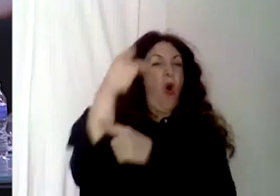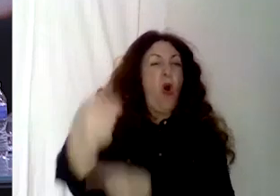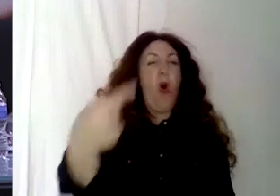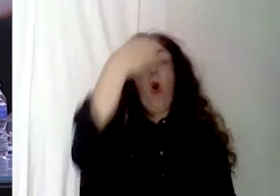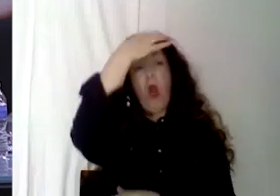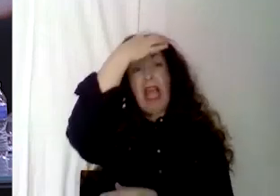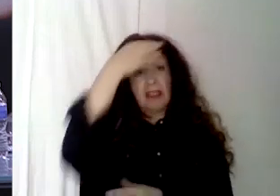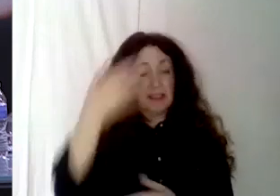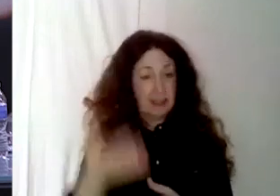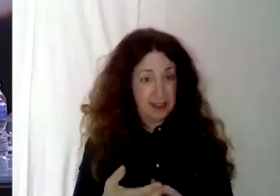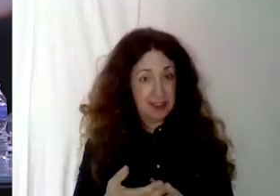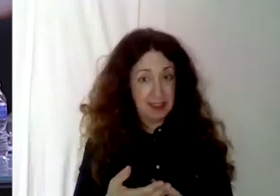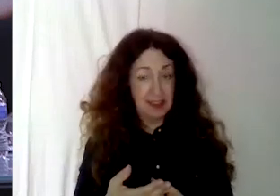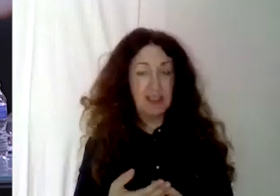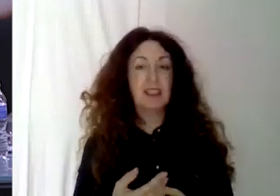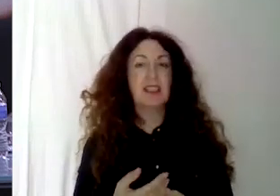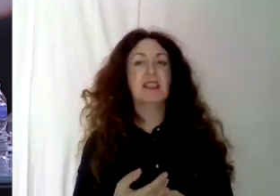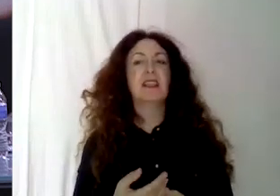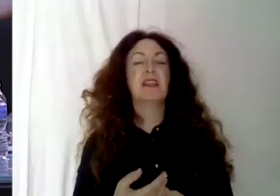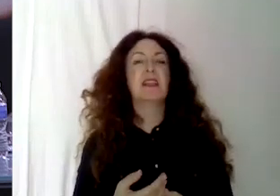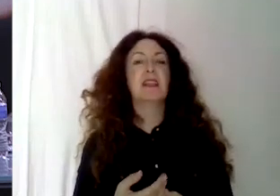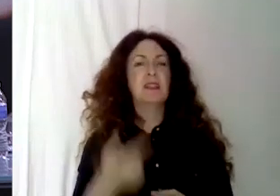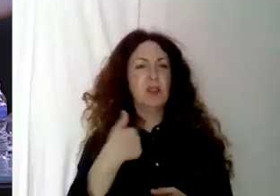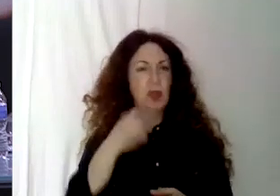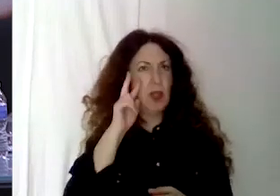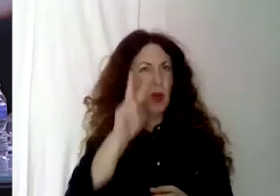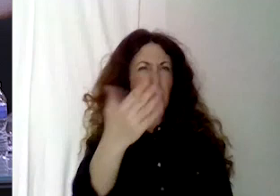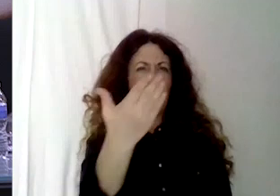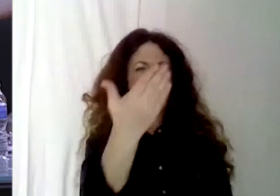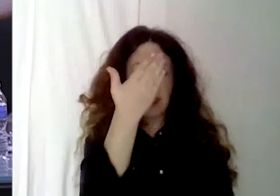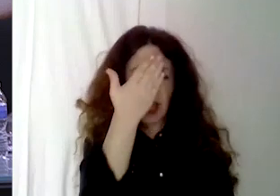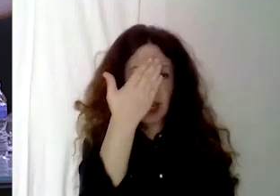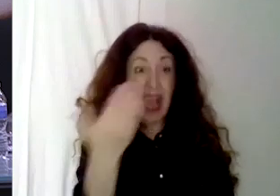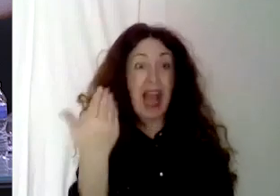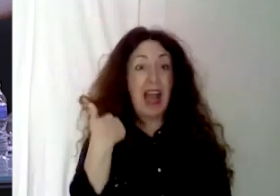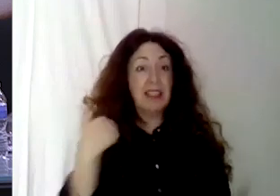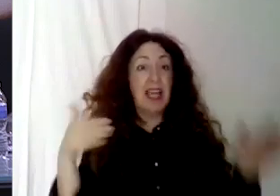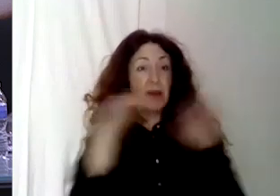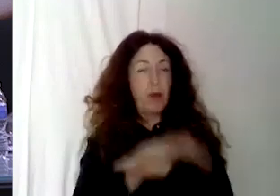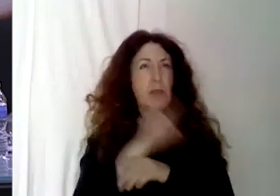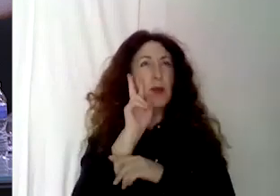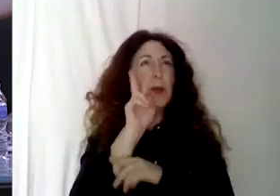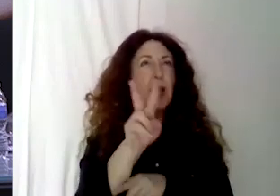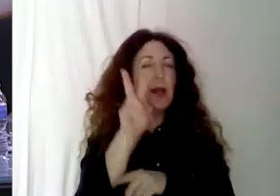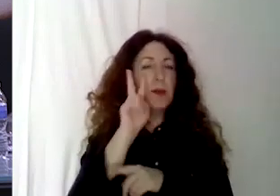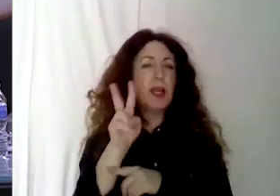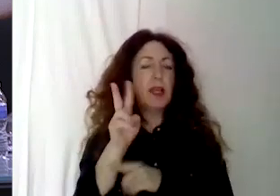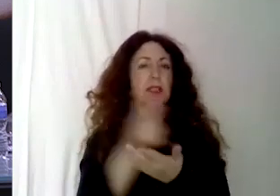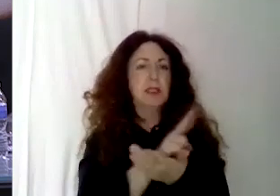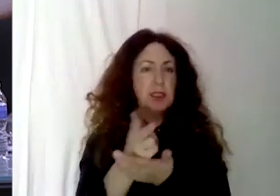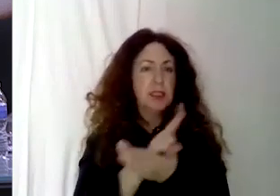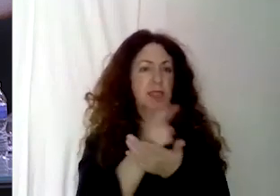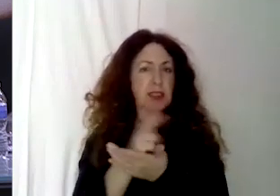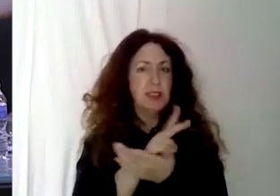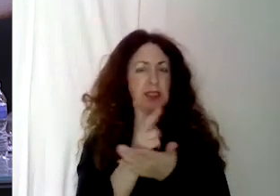anoche y no puedo dormir. Es lo que cuesta el conocimiento, ¿no? El conocimiento